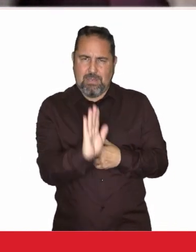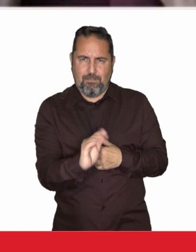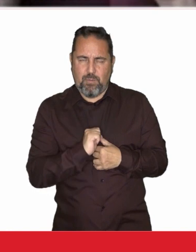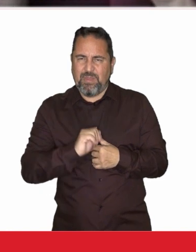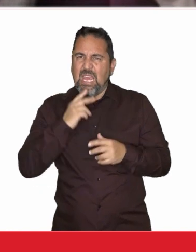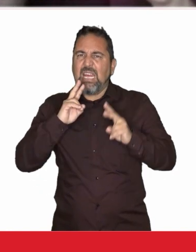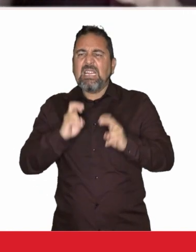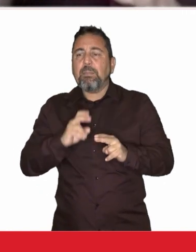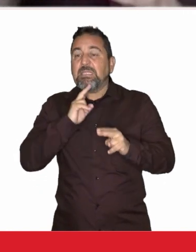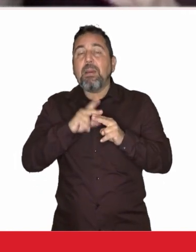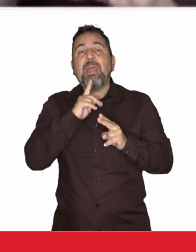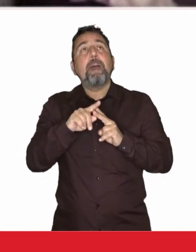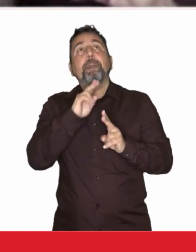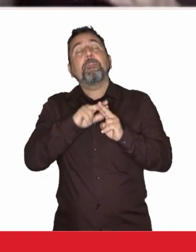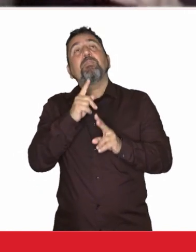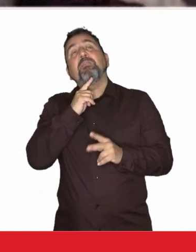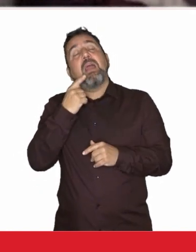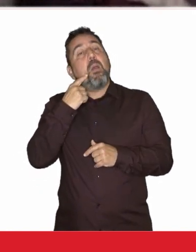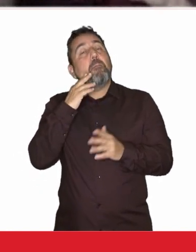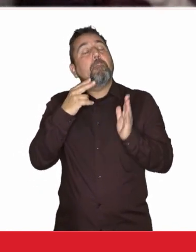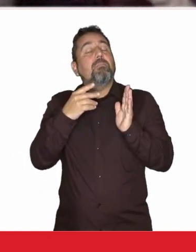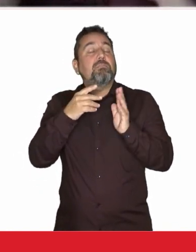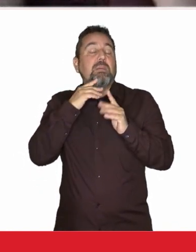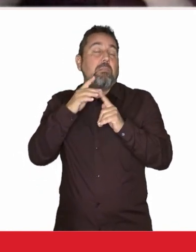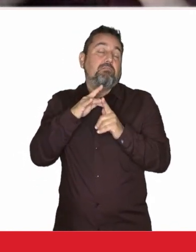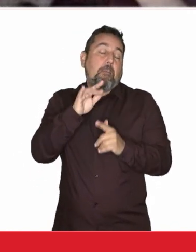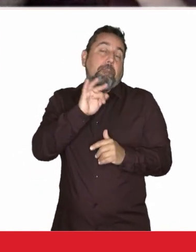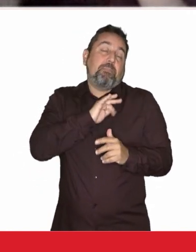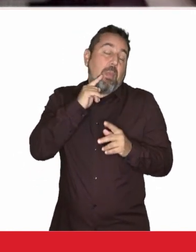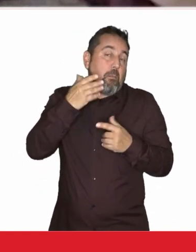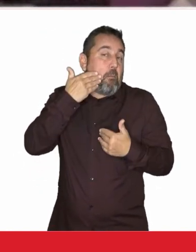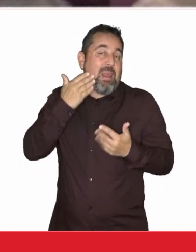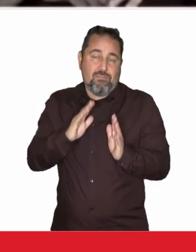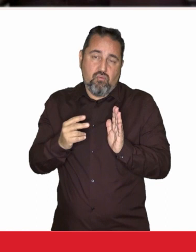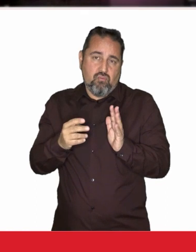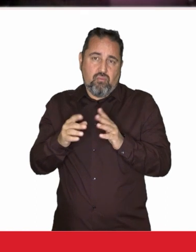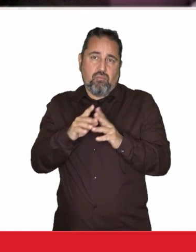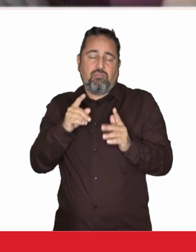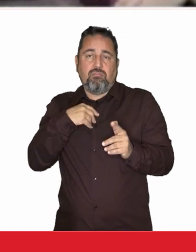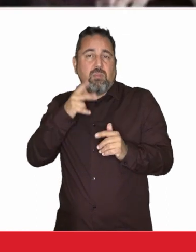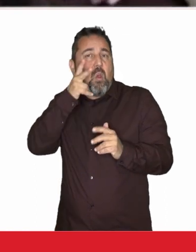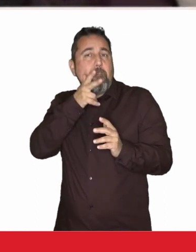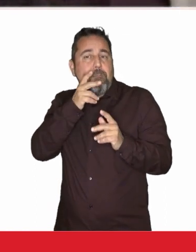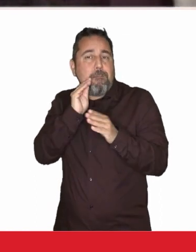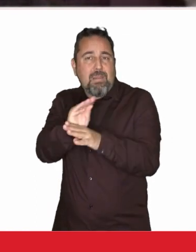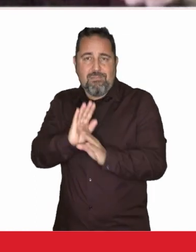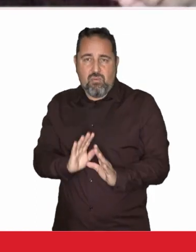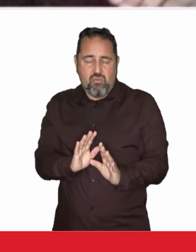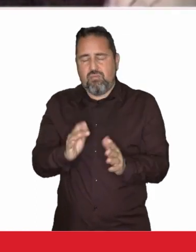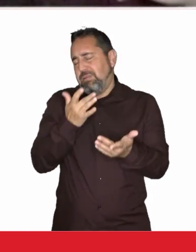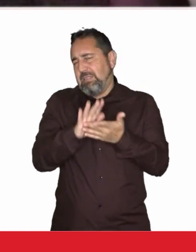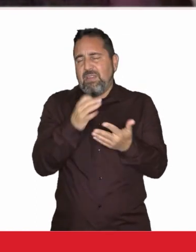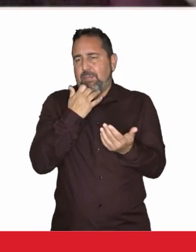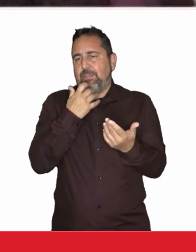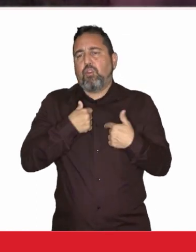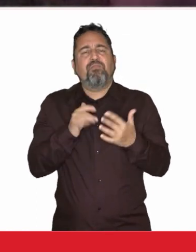y aquí voy mucho al tema de los premium, pero no penséis solamente en los premium, ¿eh? En los premium, en servicios donde cómo,